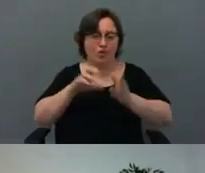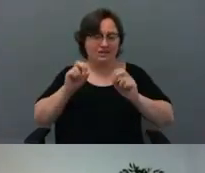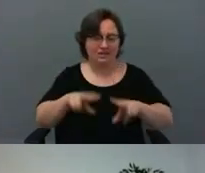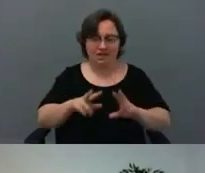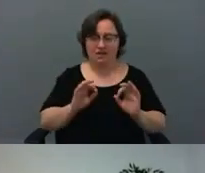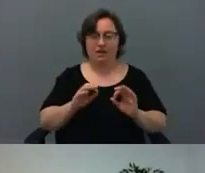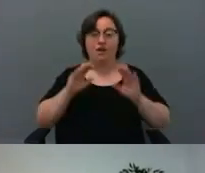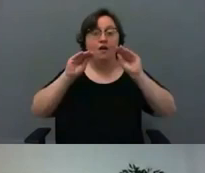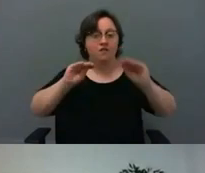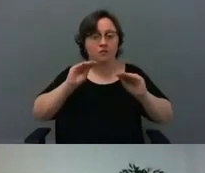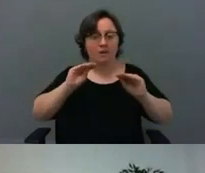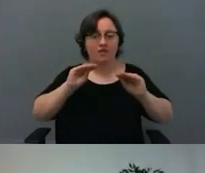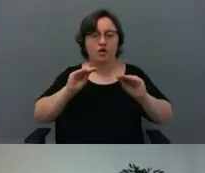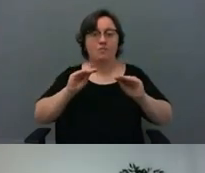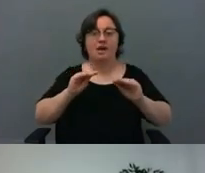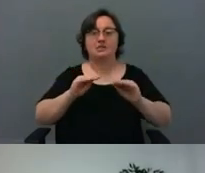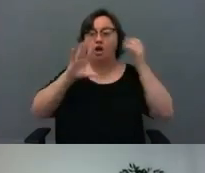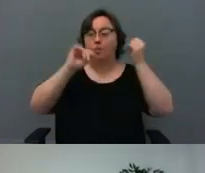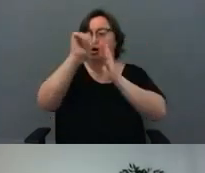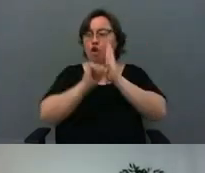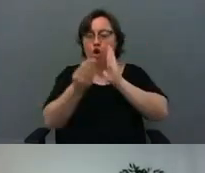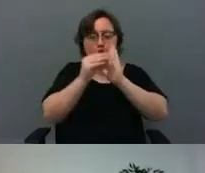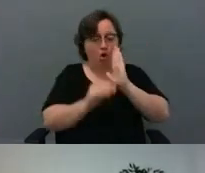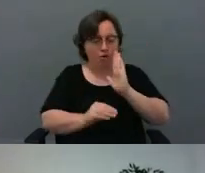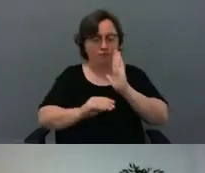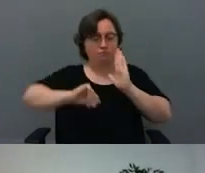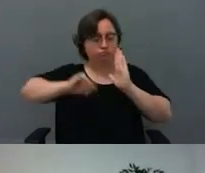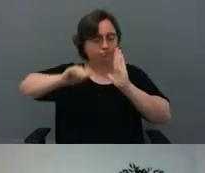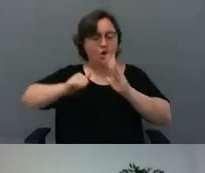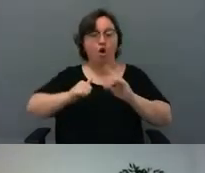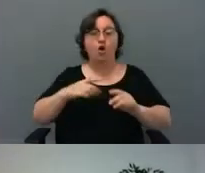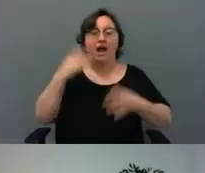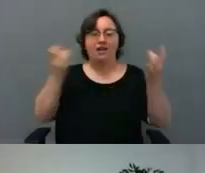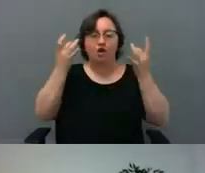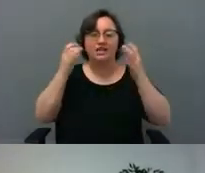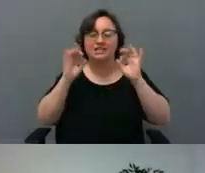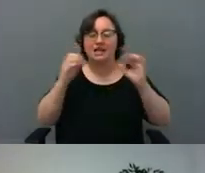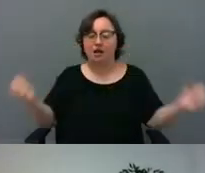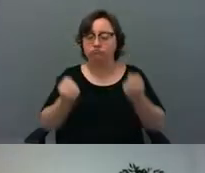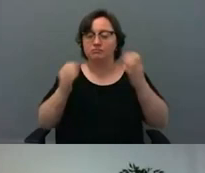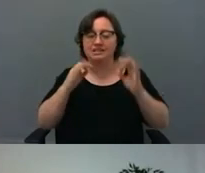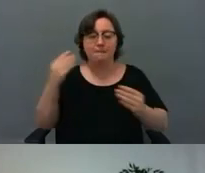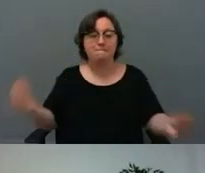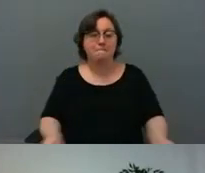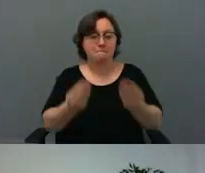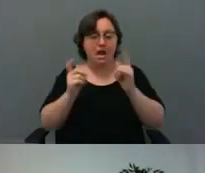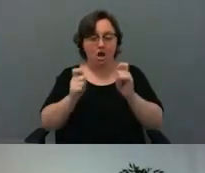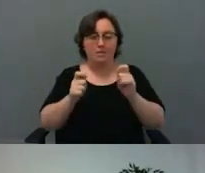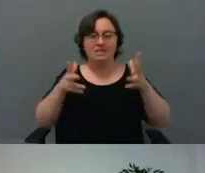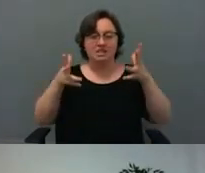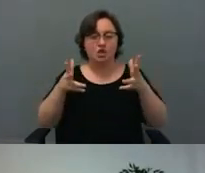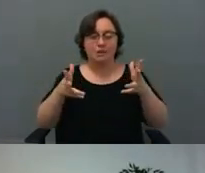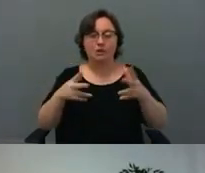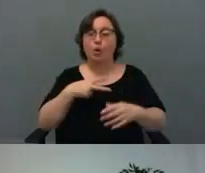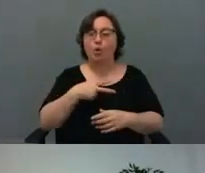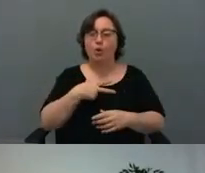formación, la implementación de protocolos, el desarrollo de acciones de mejora y el asesoramiento jurídico en ese